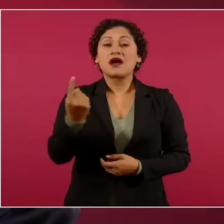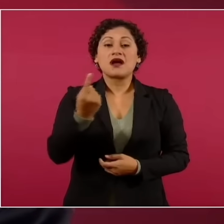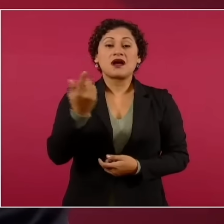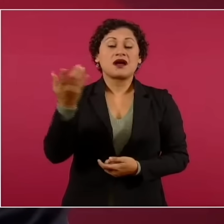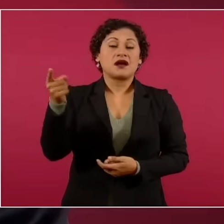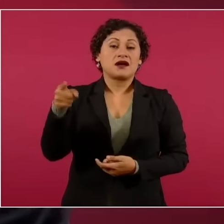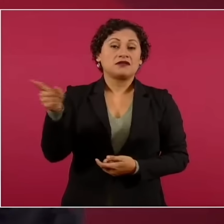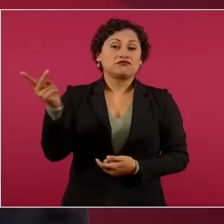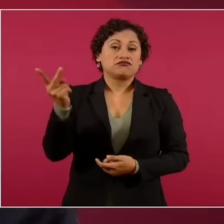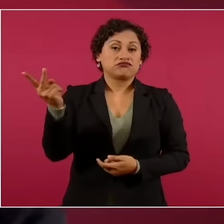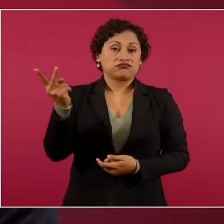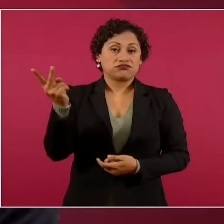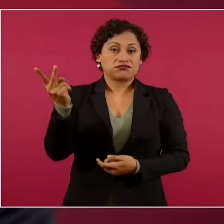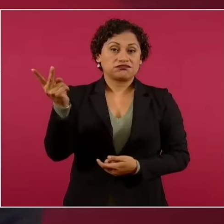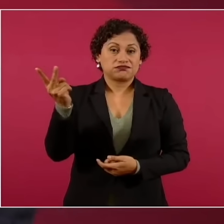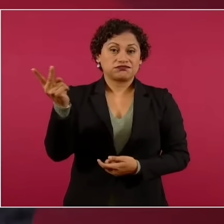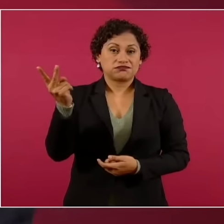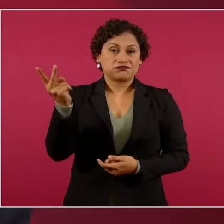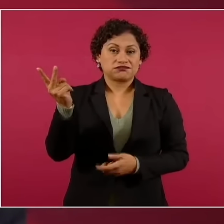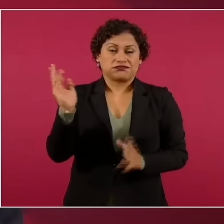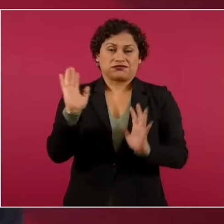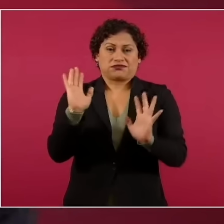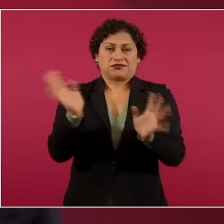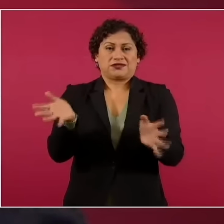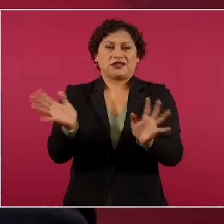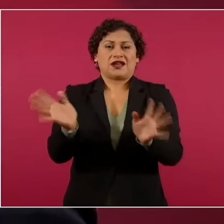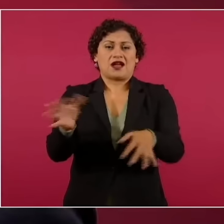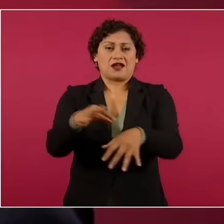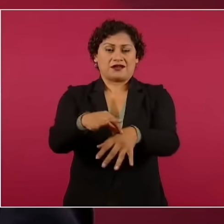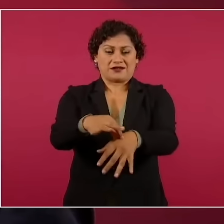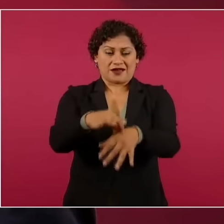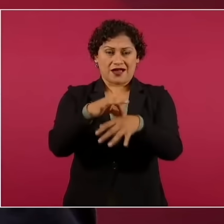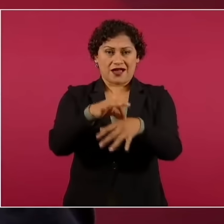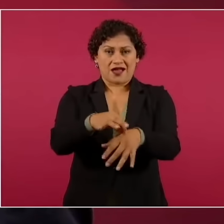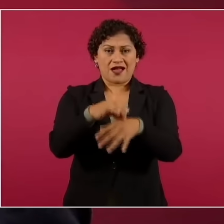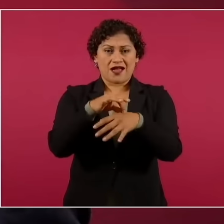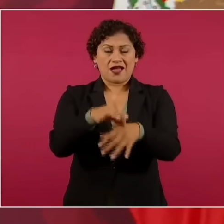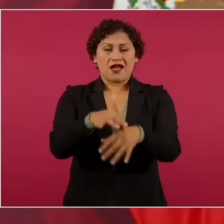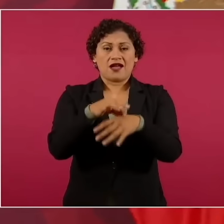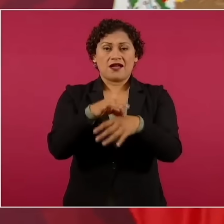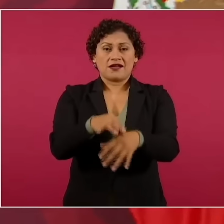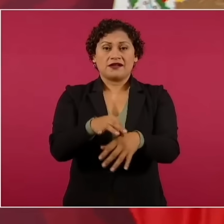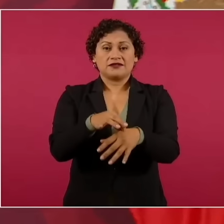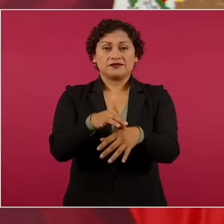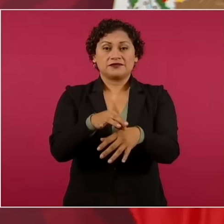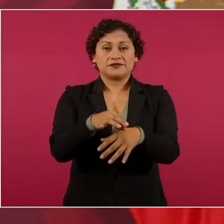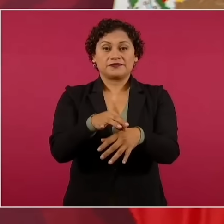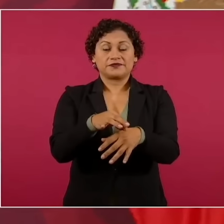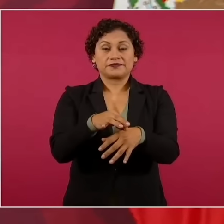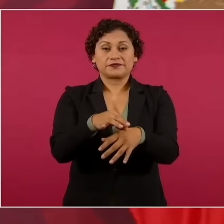que en la práctica podamos